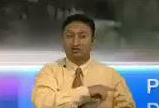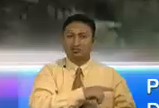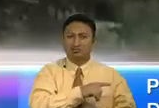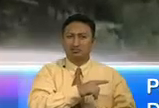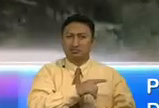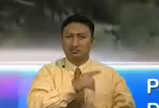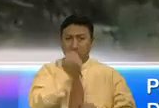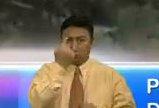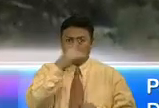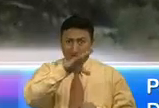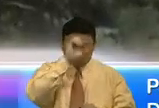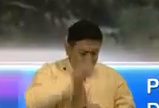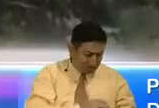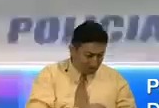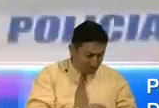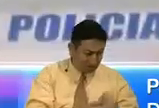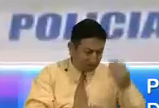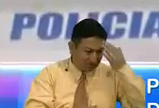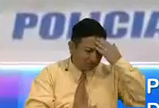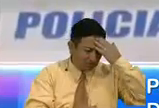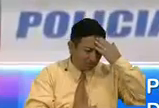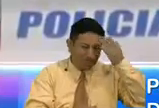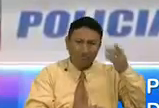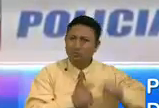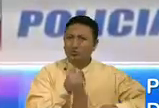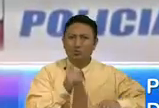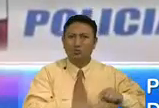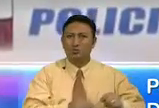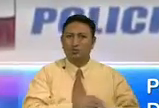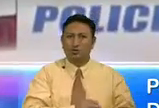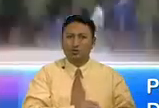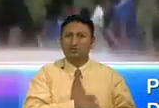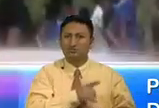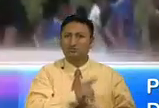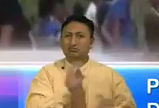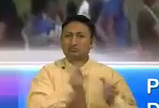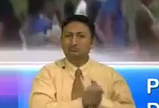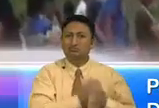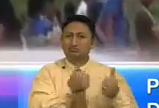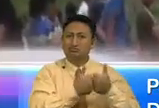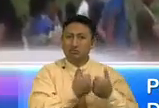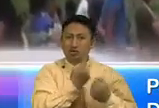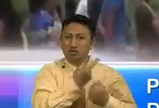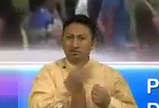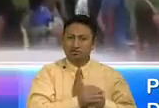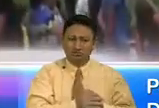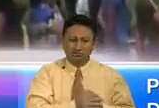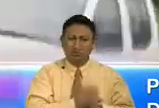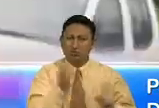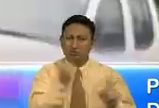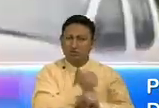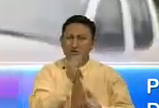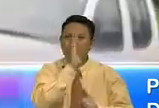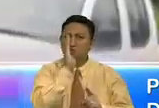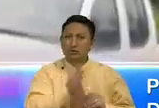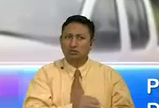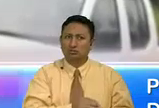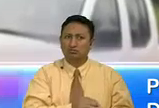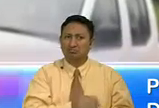terrible desenlace de lo que había ocurrido en ese lugar, con una pareja que supuestamente nunca registró actos de violencia. La pareja